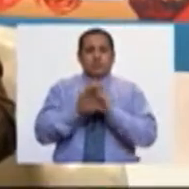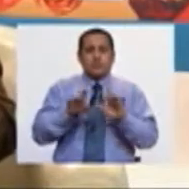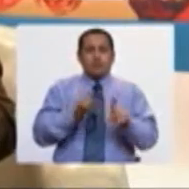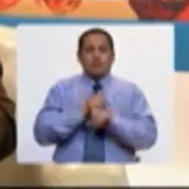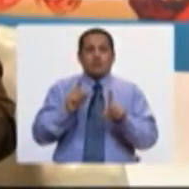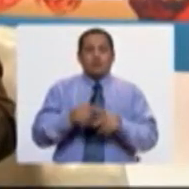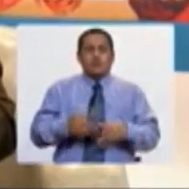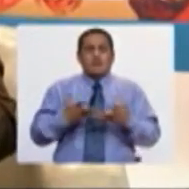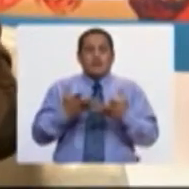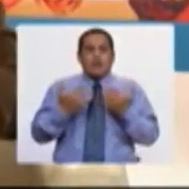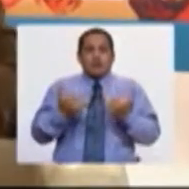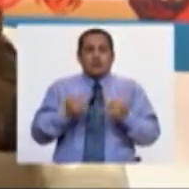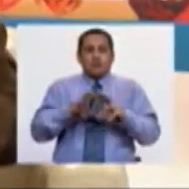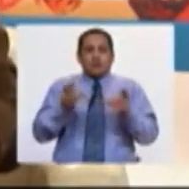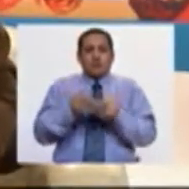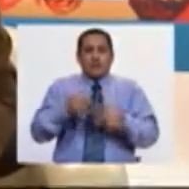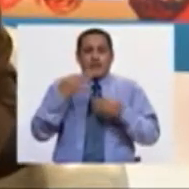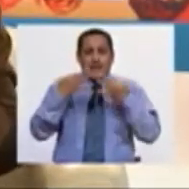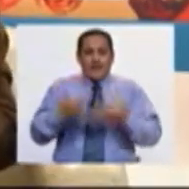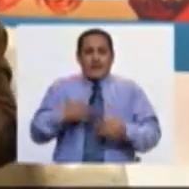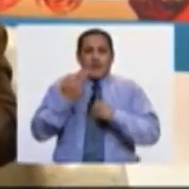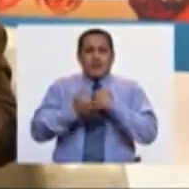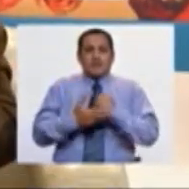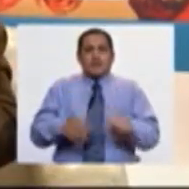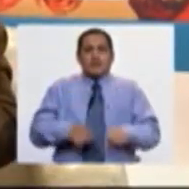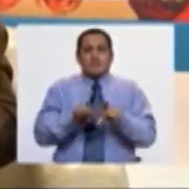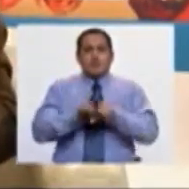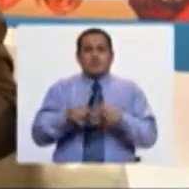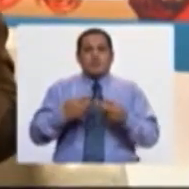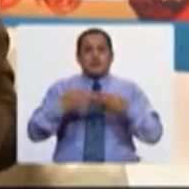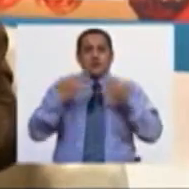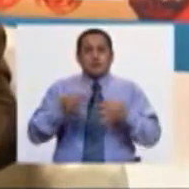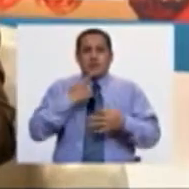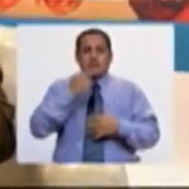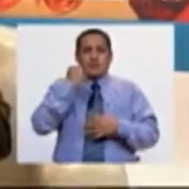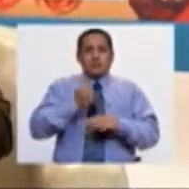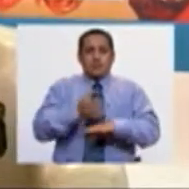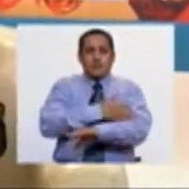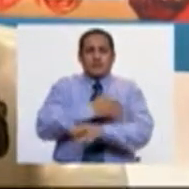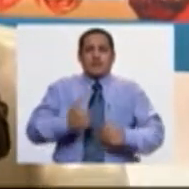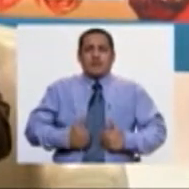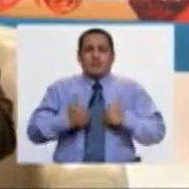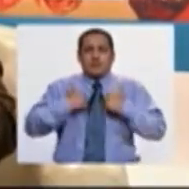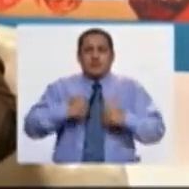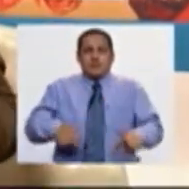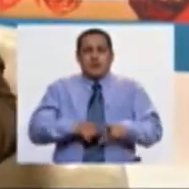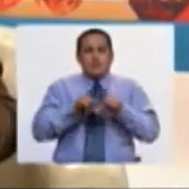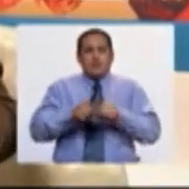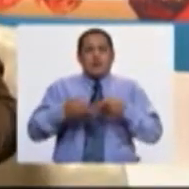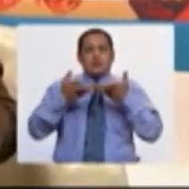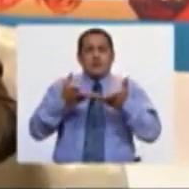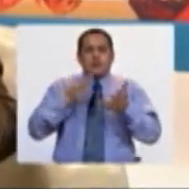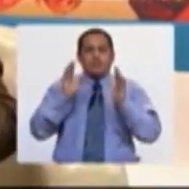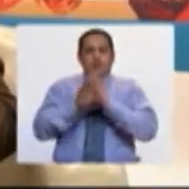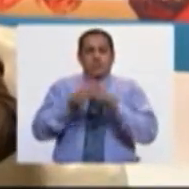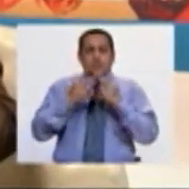se brindan todas las garantías para que se cumplan, o por lo menos el derecho tan básico como la vida, va a resultar